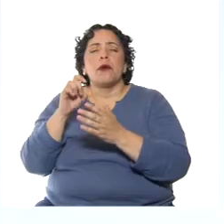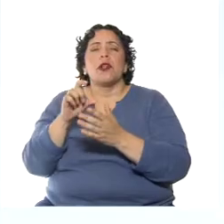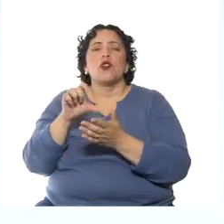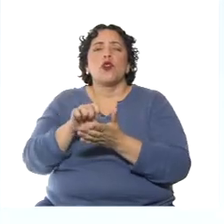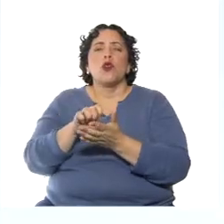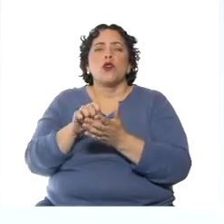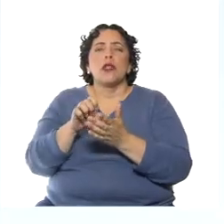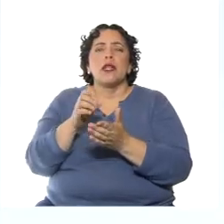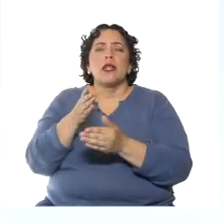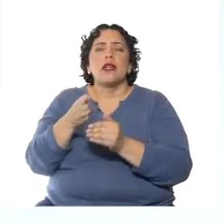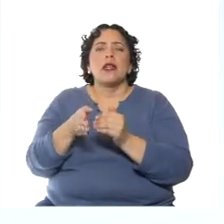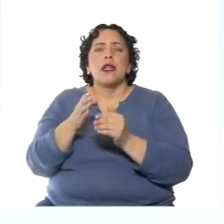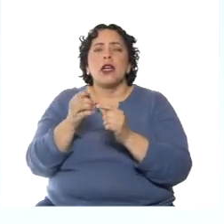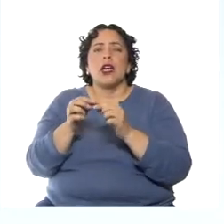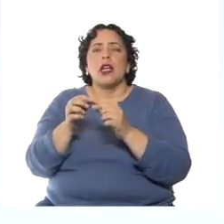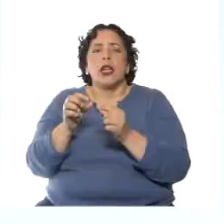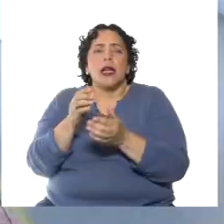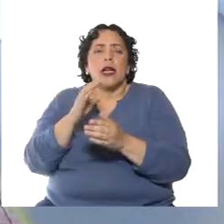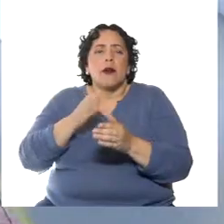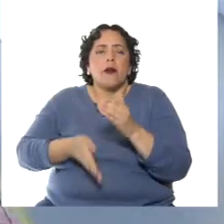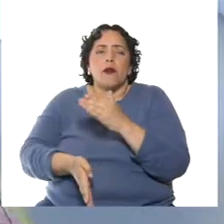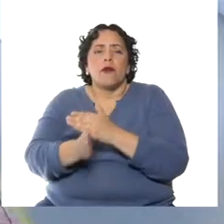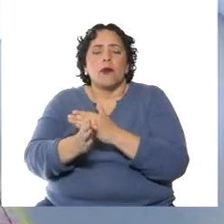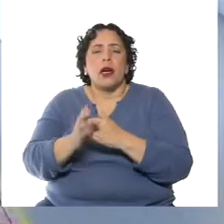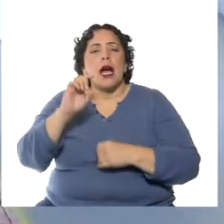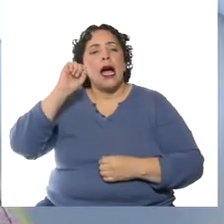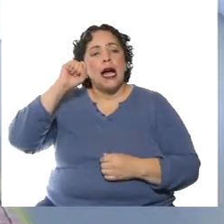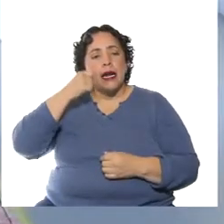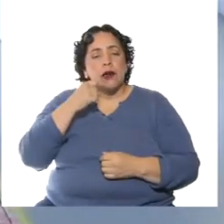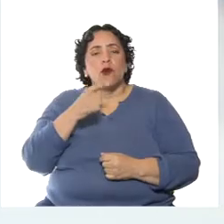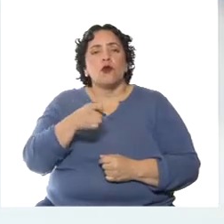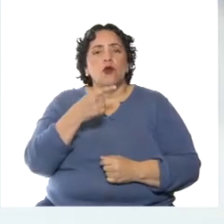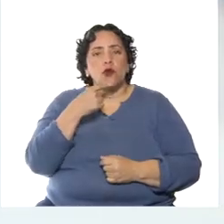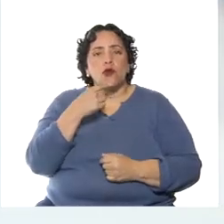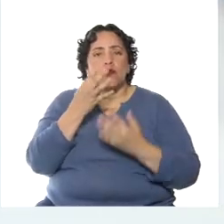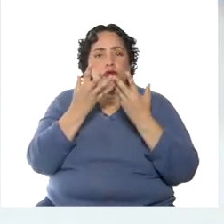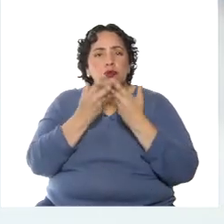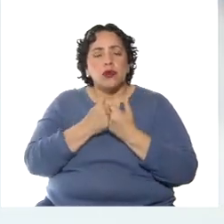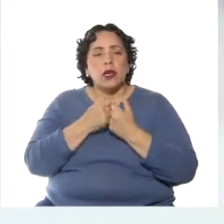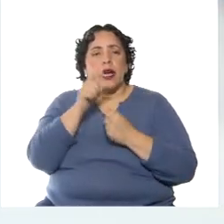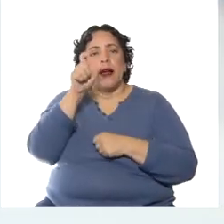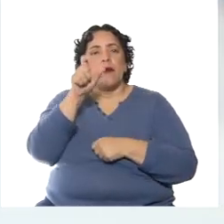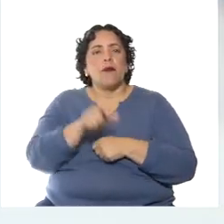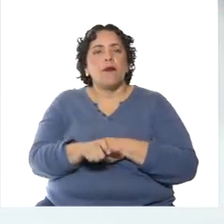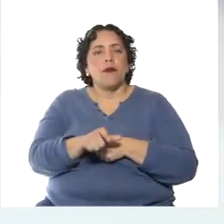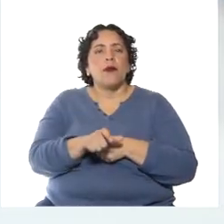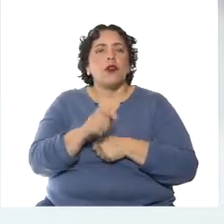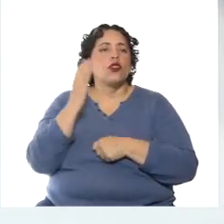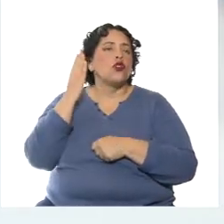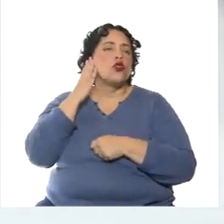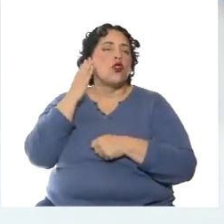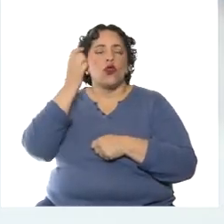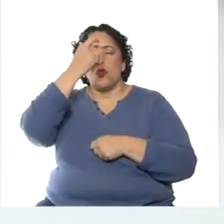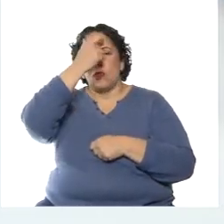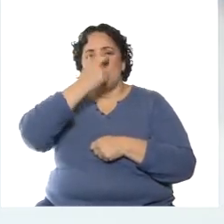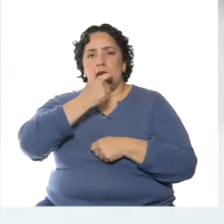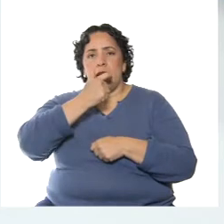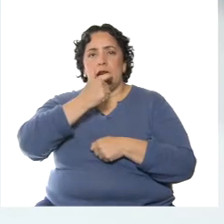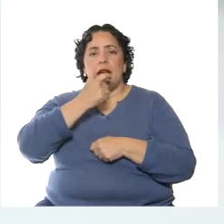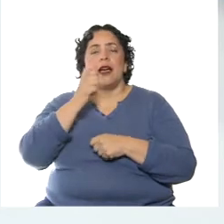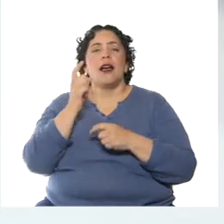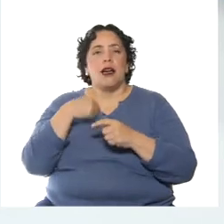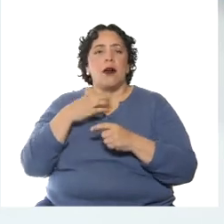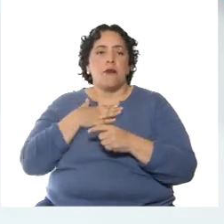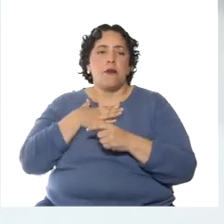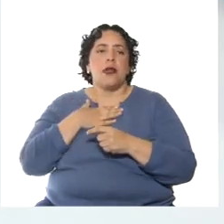más o menos a qué altura de una cuadra pueden estar. Y que recordando tu comentario nos lleva un poco a las personas con sordoceguera, que muchas veces a